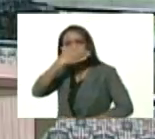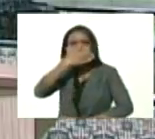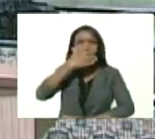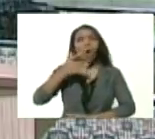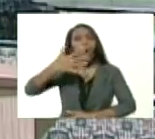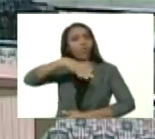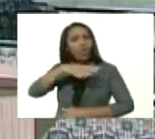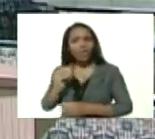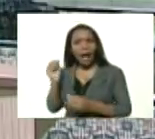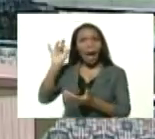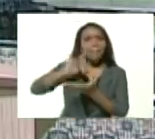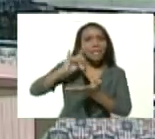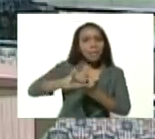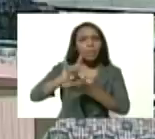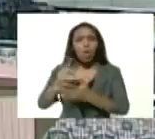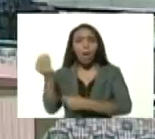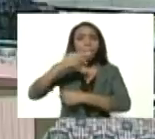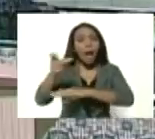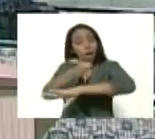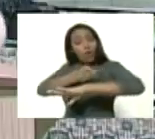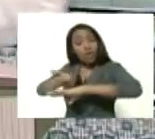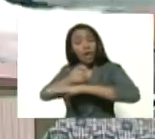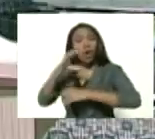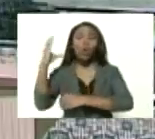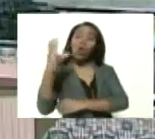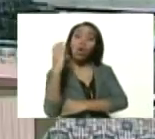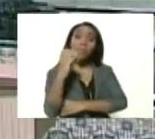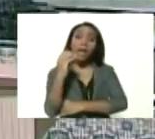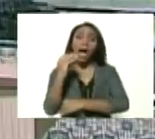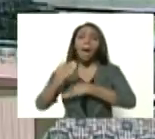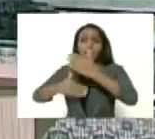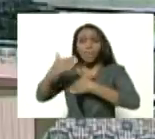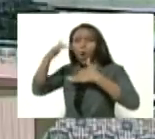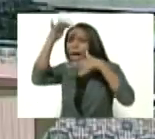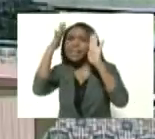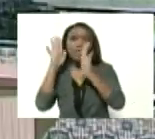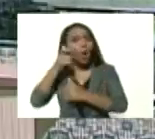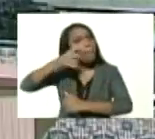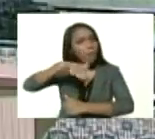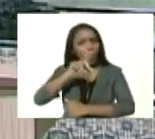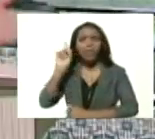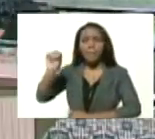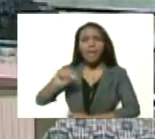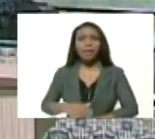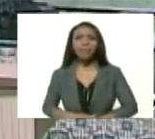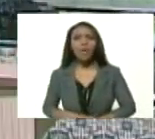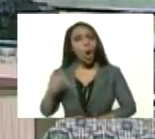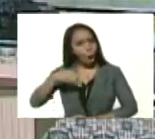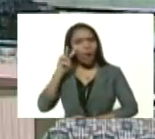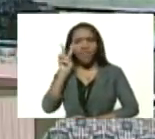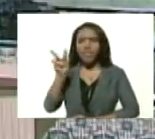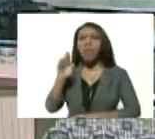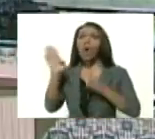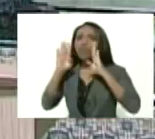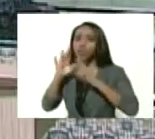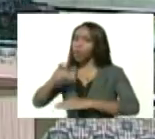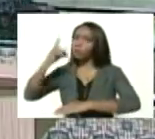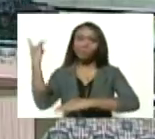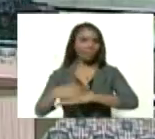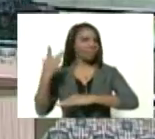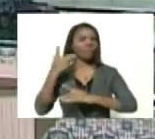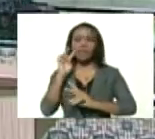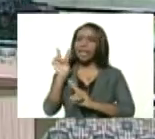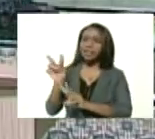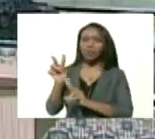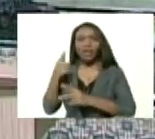está involucrado además el gobierno de Colombia, que poco atiende a su pueblo también. Hoy vimos una confesión muy grave de